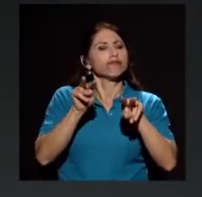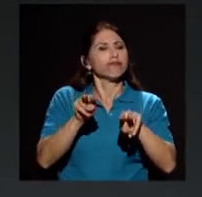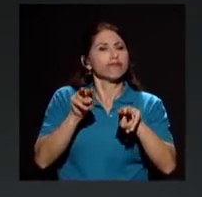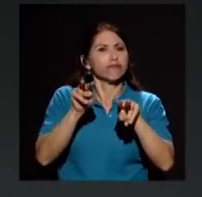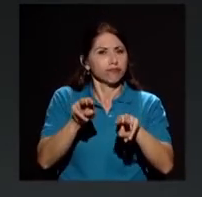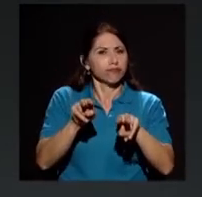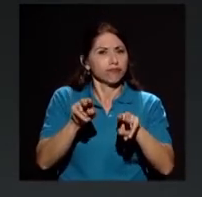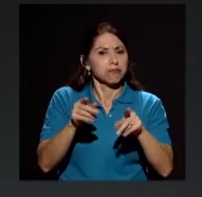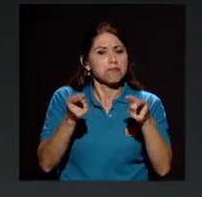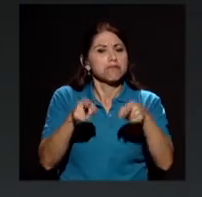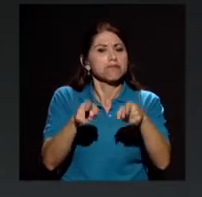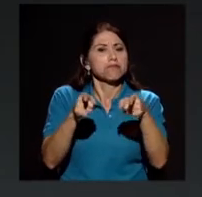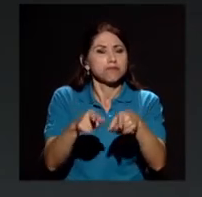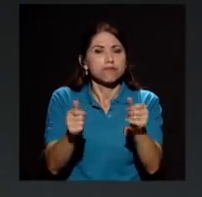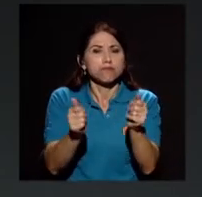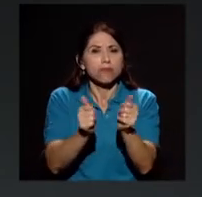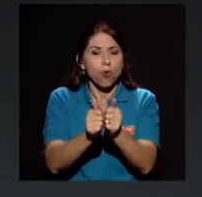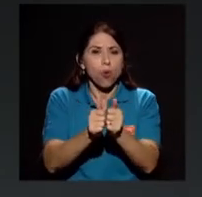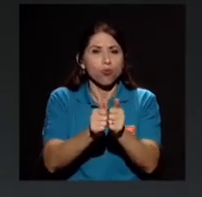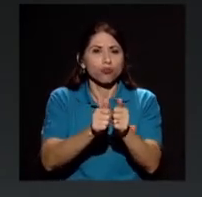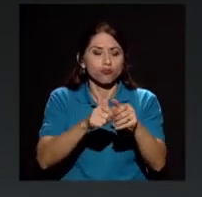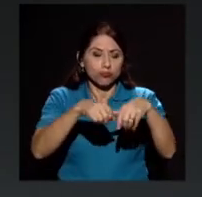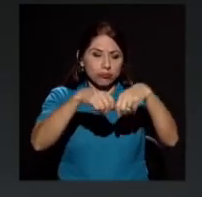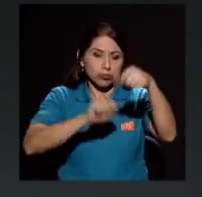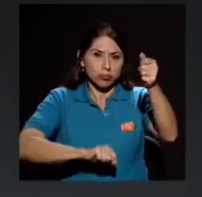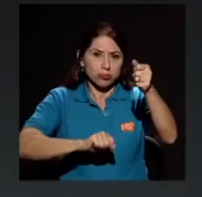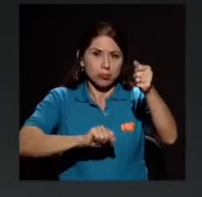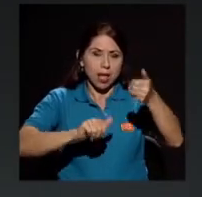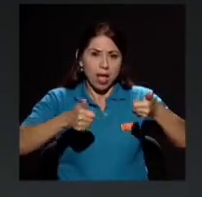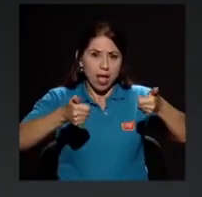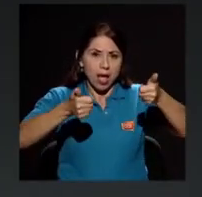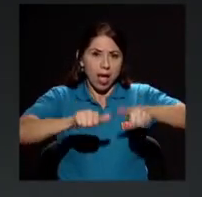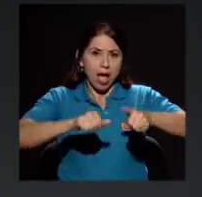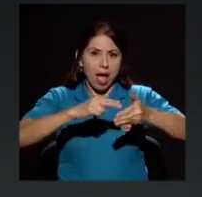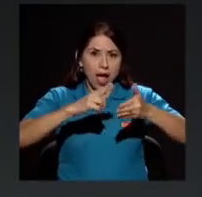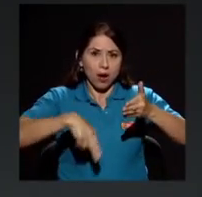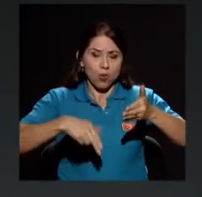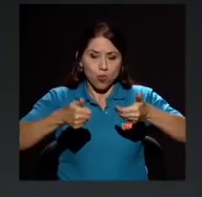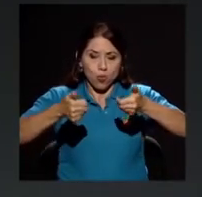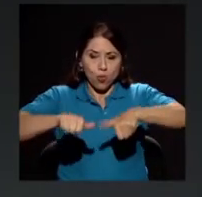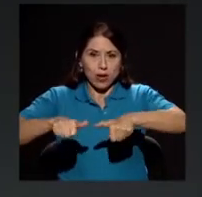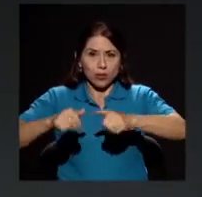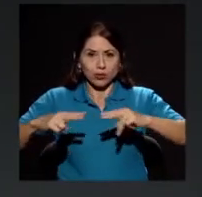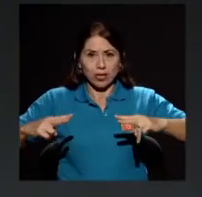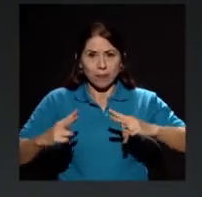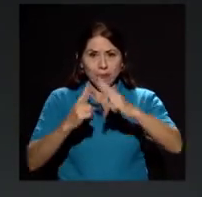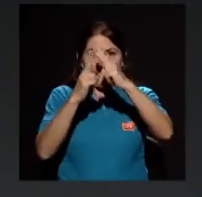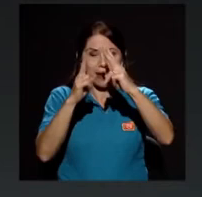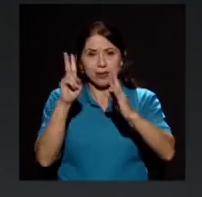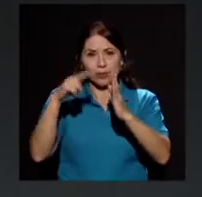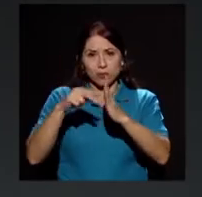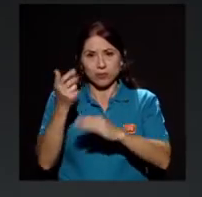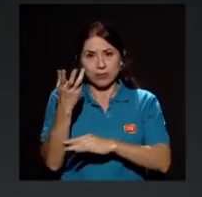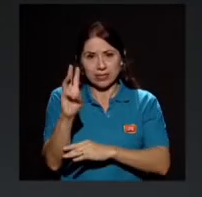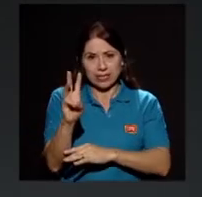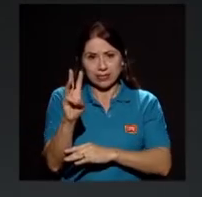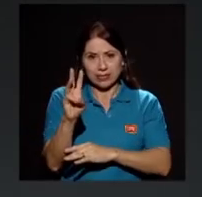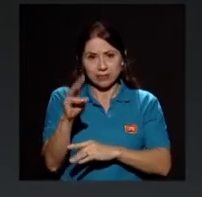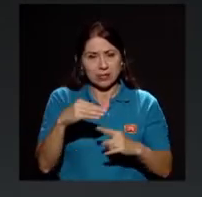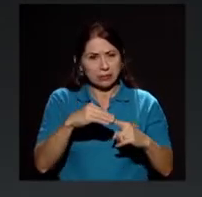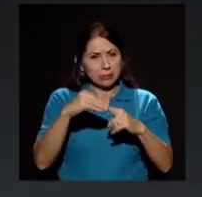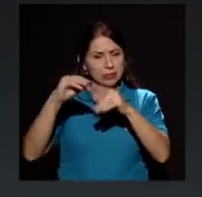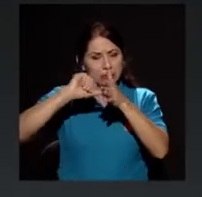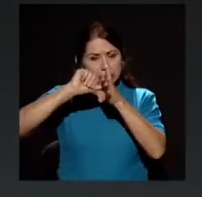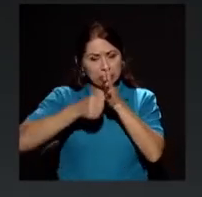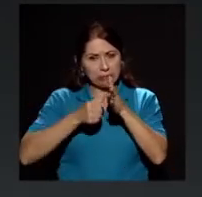los acuerdos de parís de 2016 y sobre todo enfatizar en el